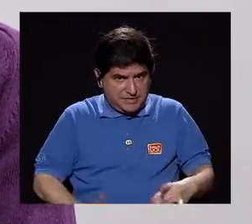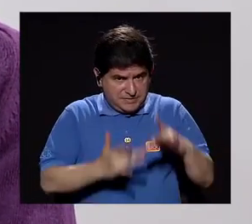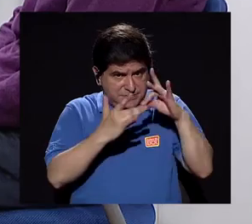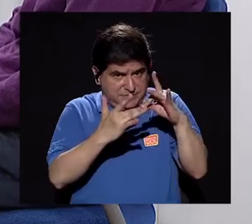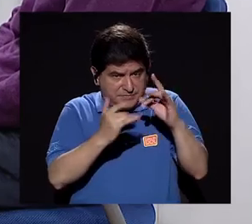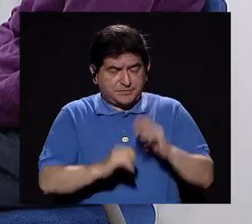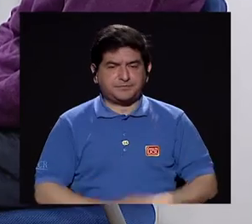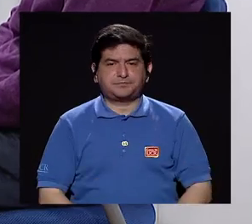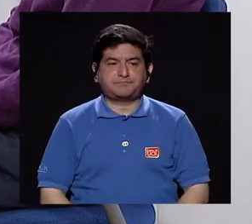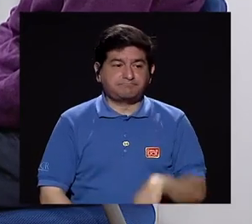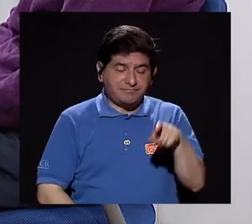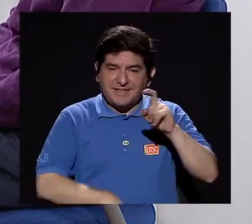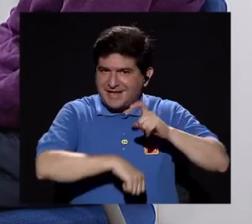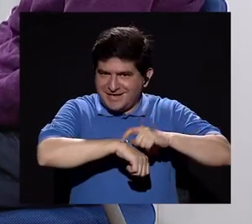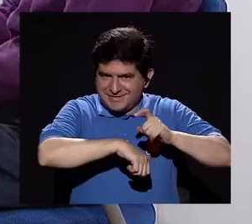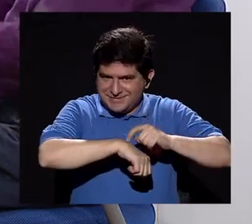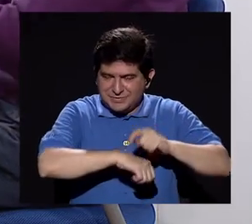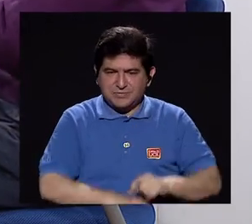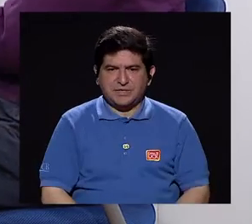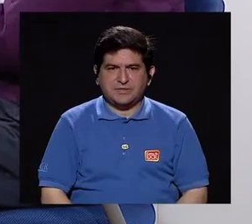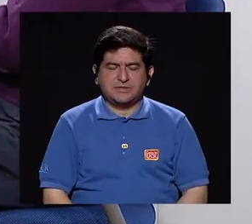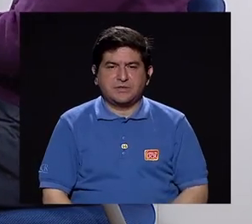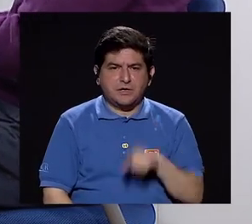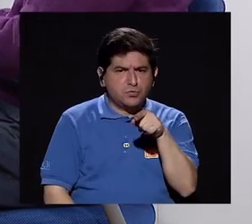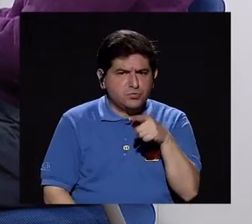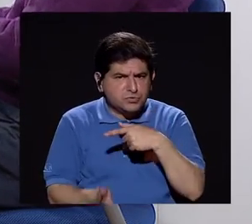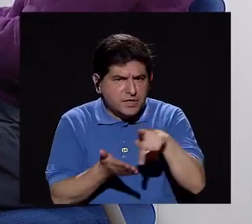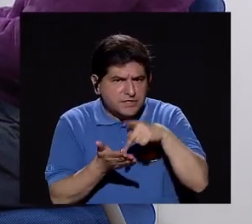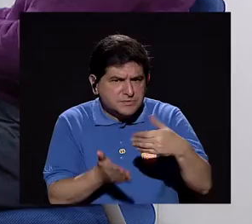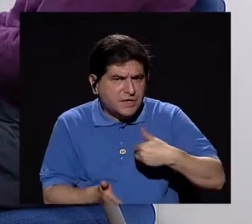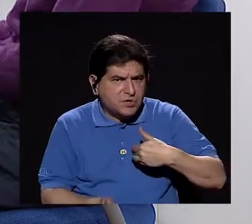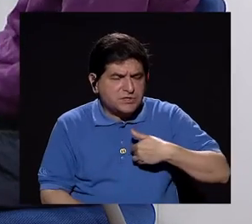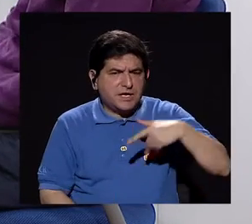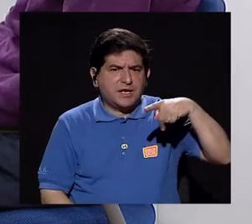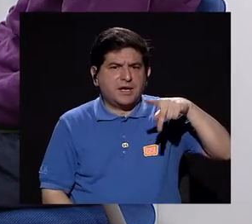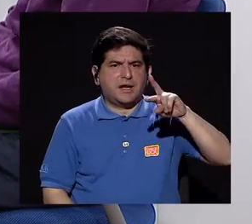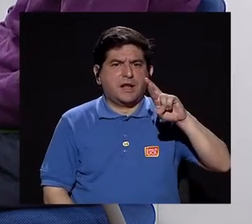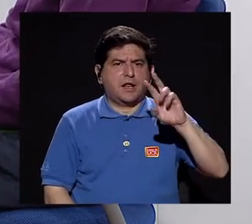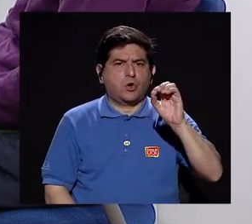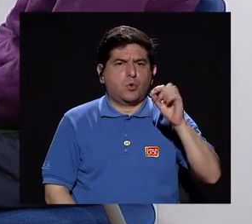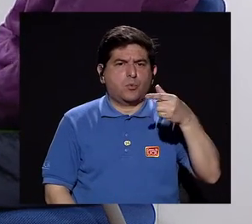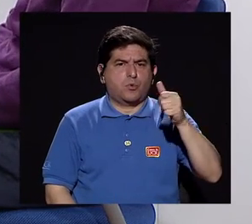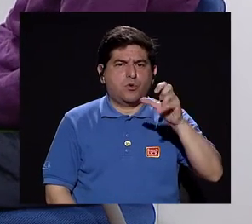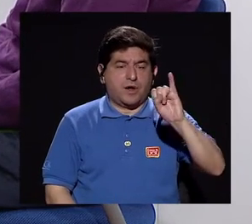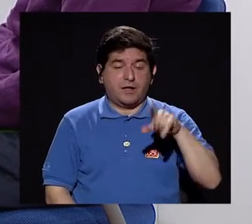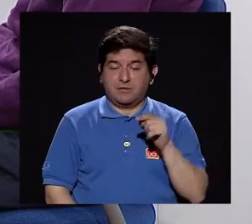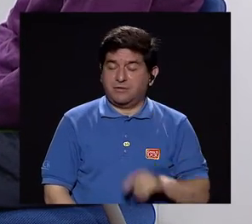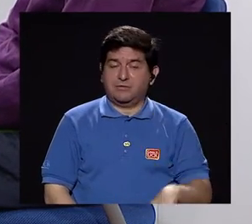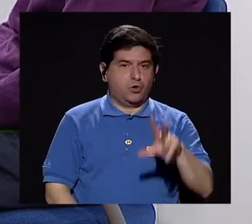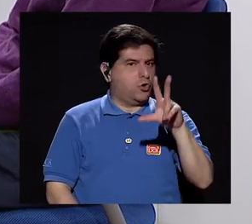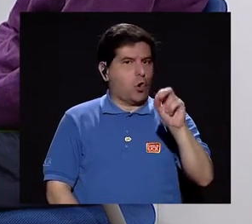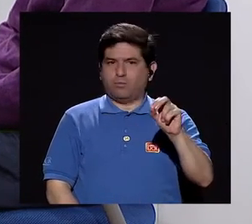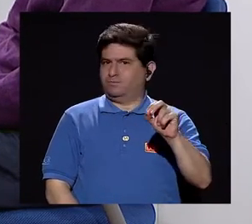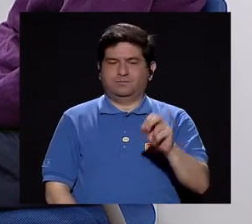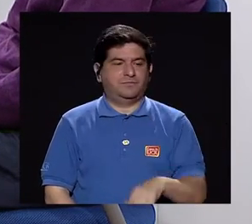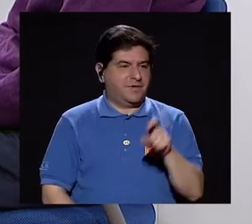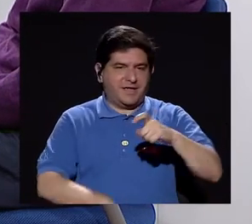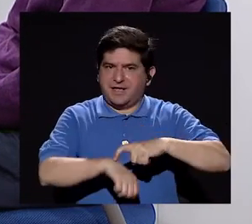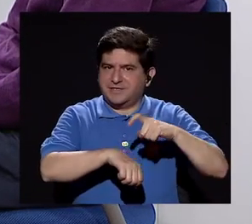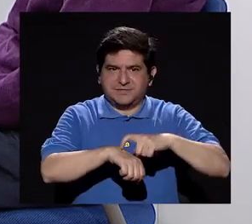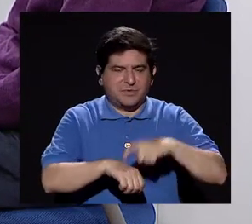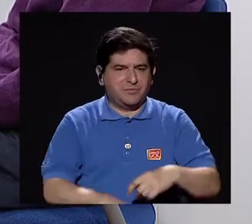particular claro bueno en ese momento morales para agosto no en ese momento nadie tenía fondos moya de la básicamente en términos de